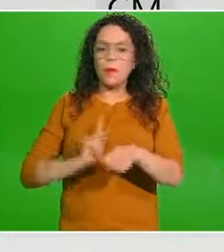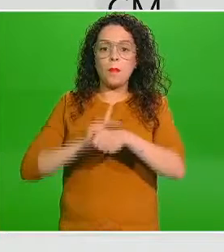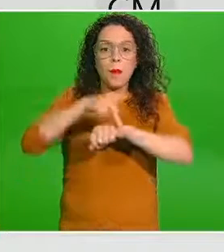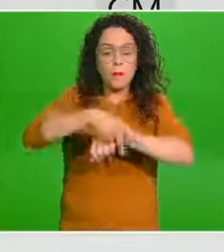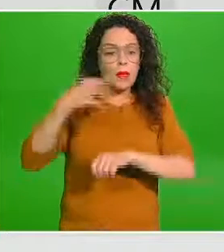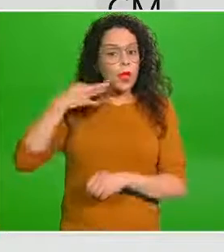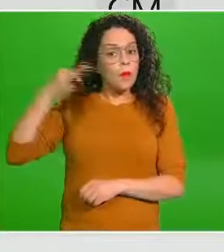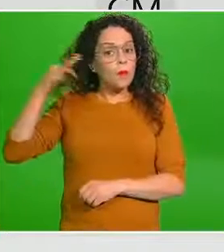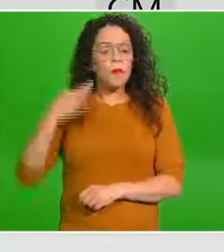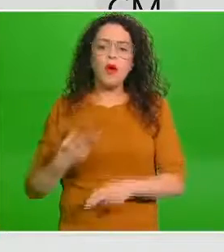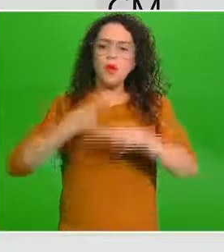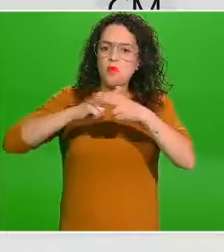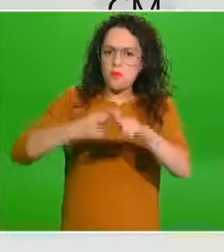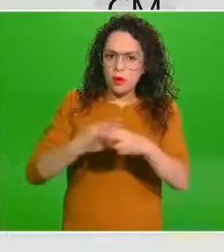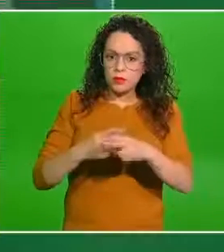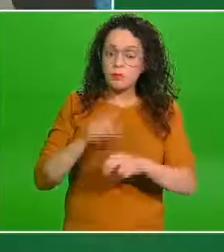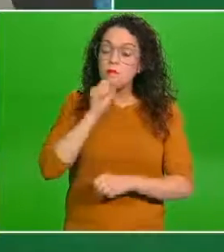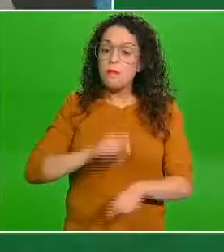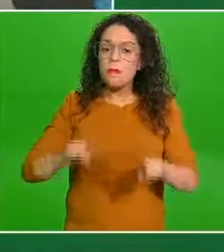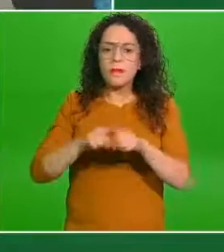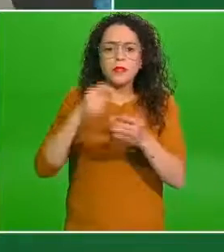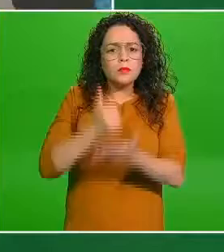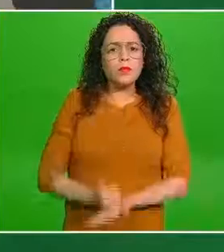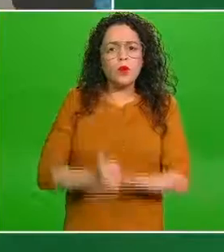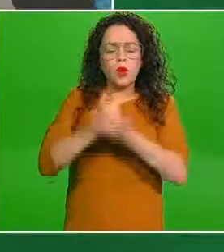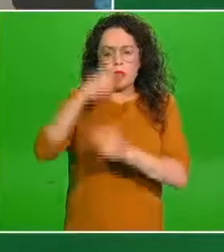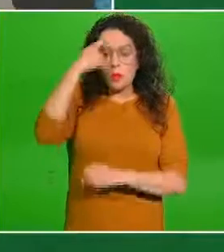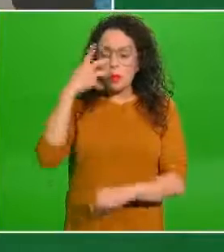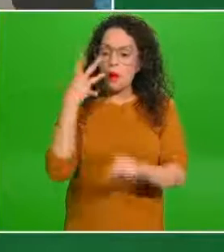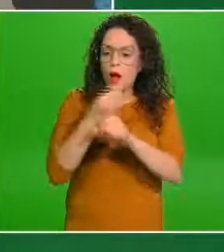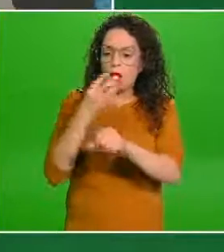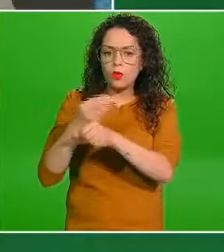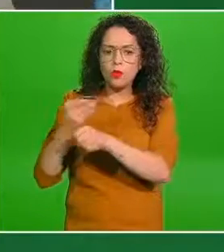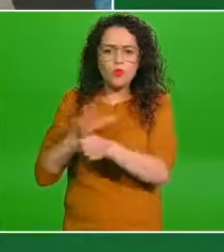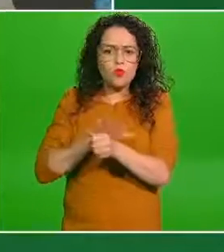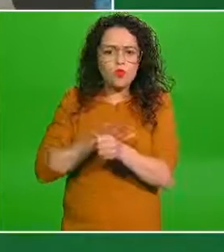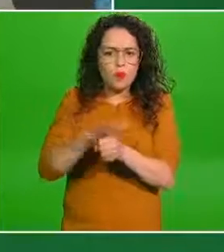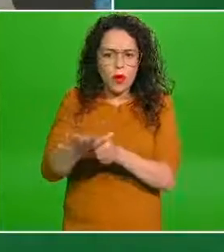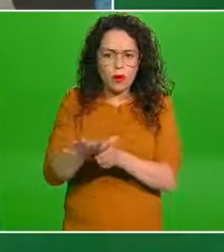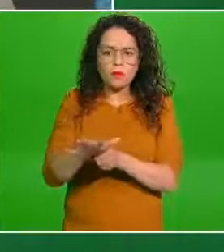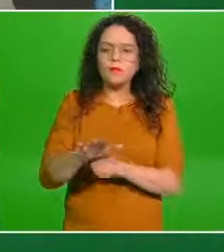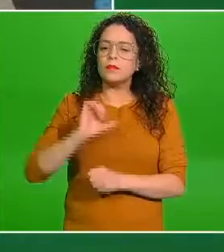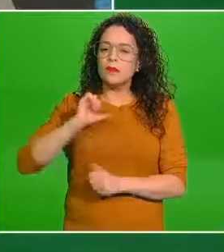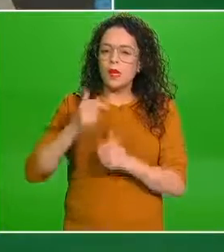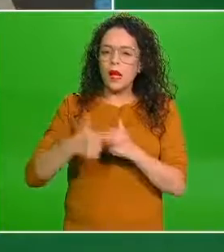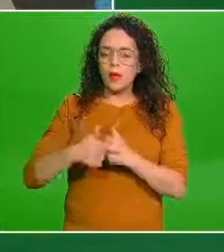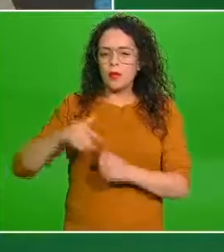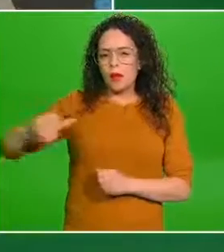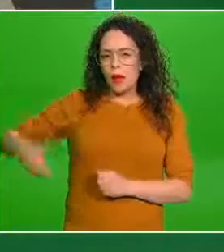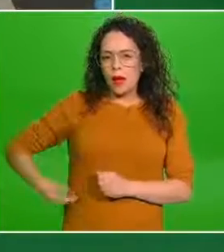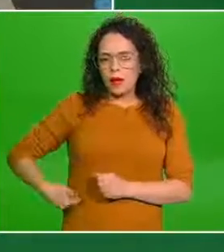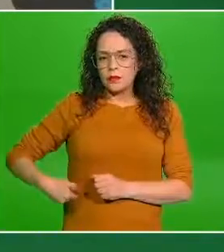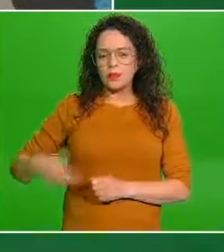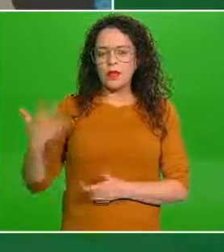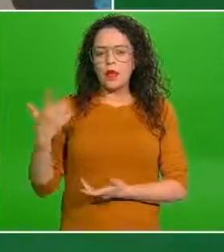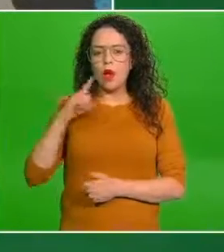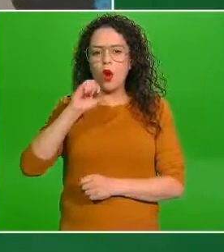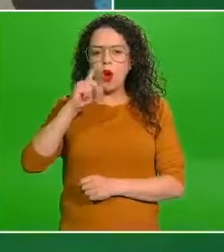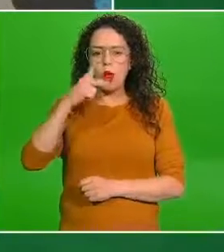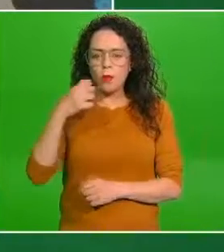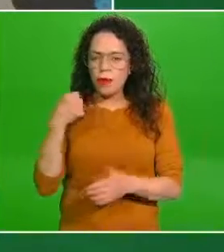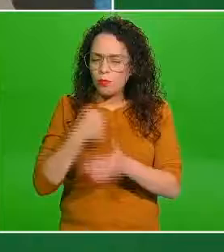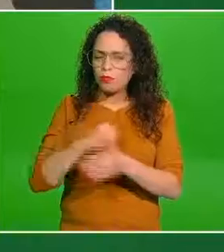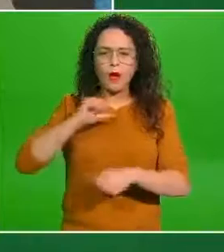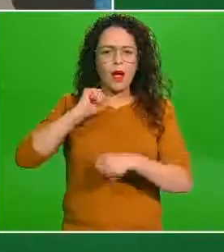y los huesos. También nos ayuda en la reparación de heridas y golpes. Para una